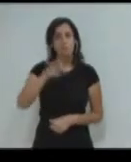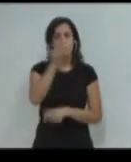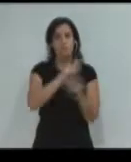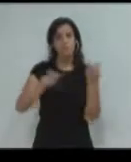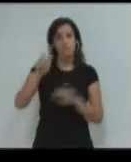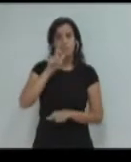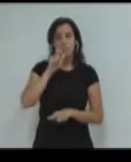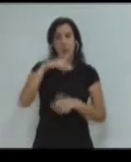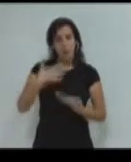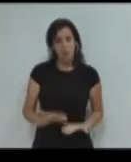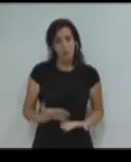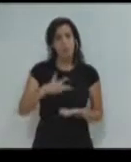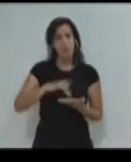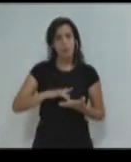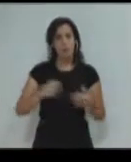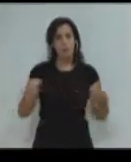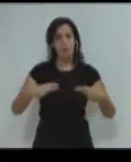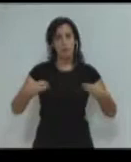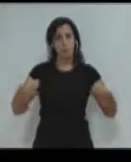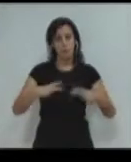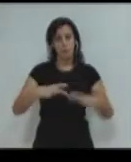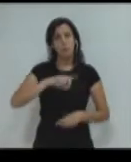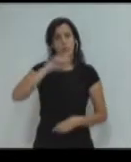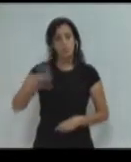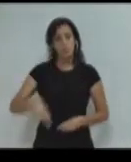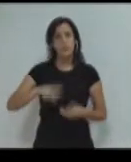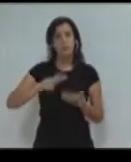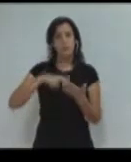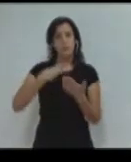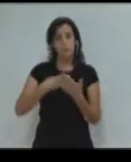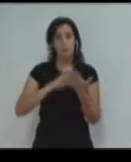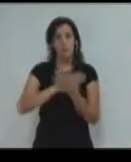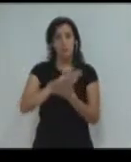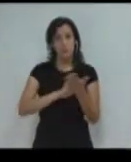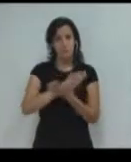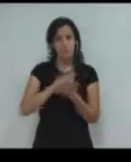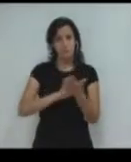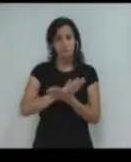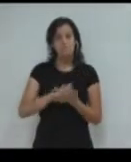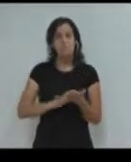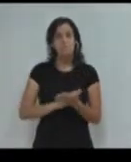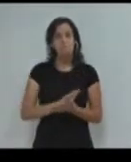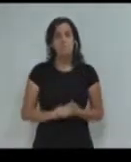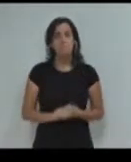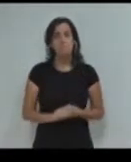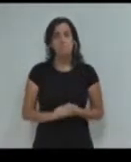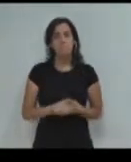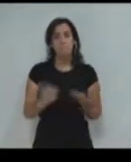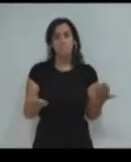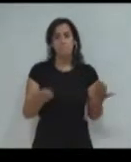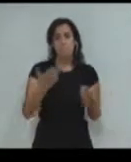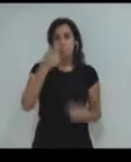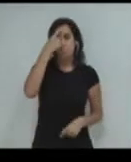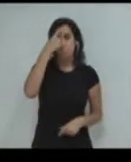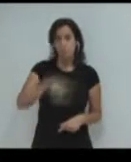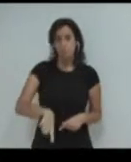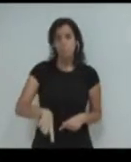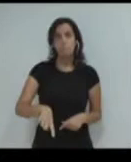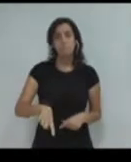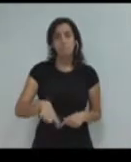están realizando el subtitulado y a las intérpretes de lengua de signos. Como sabéis,